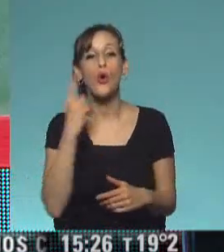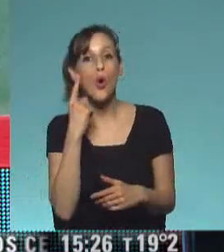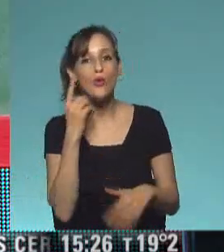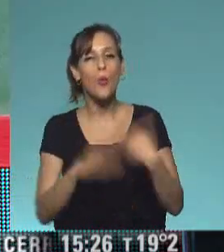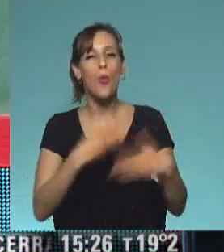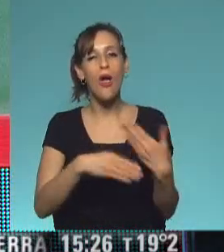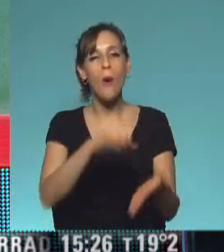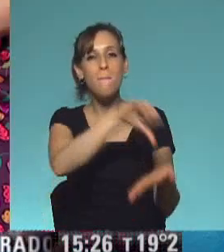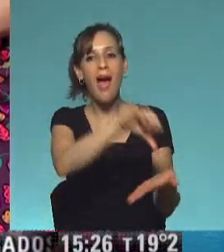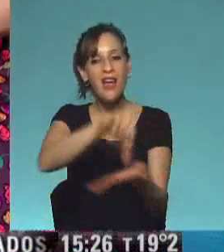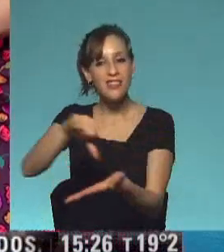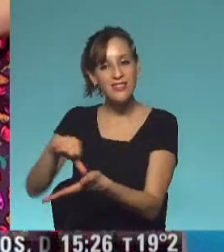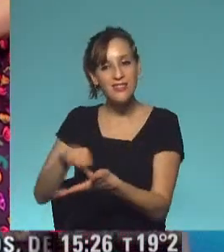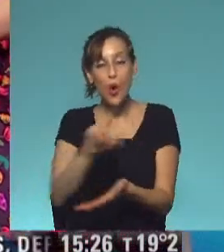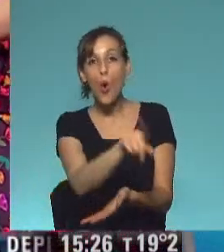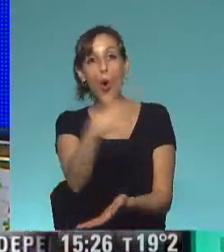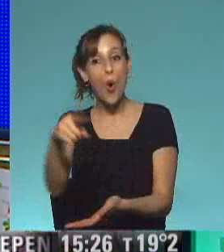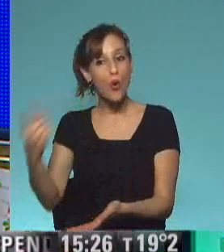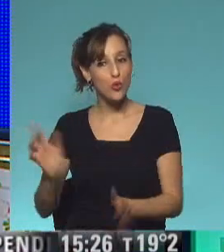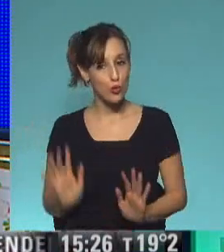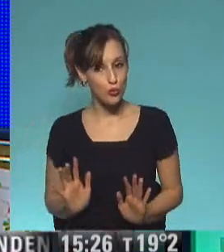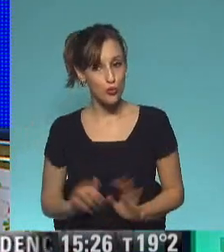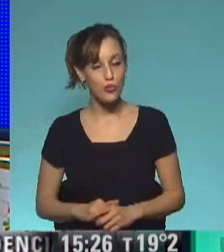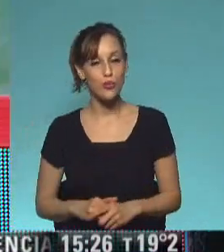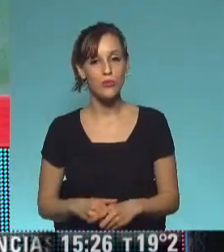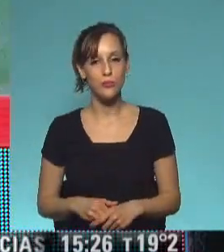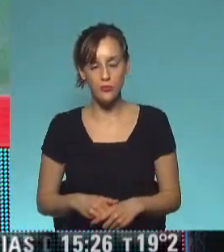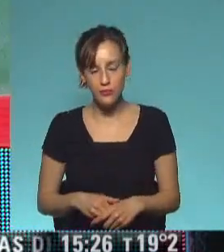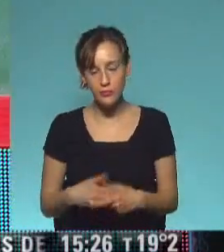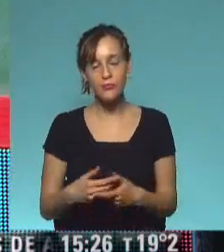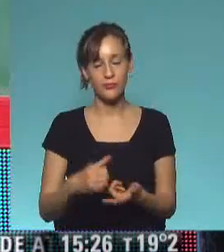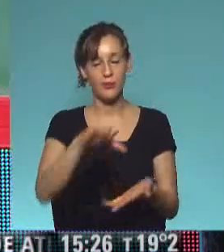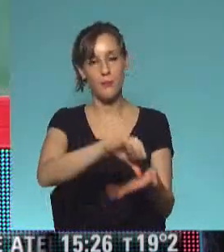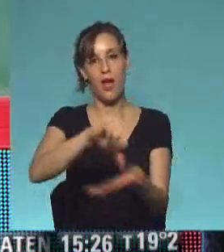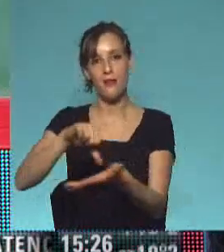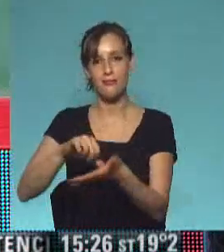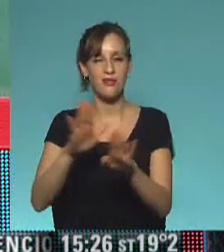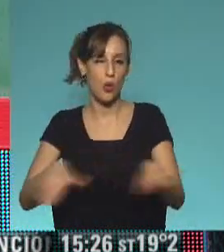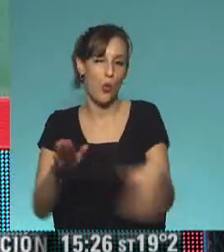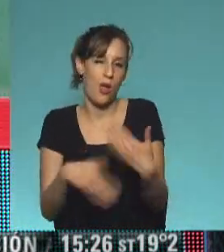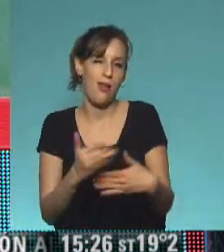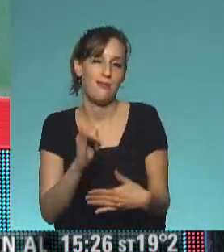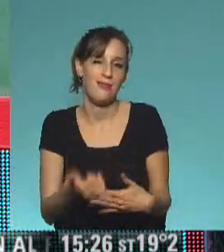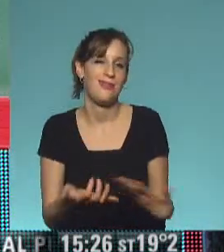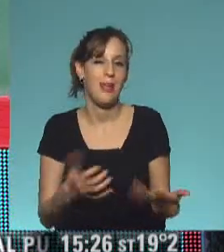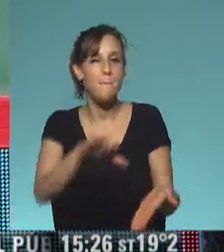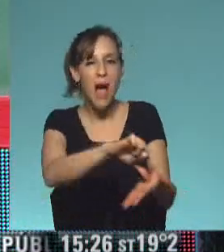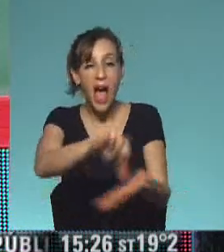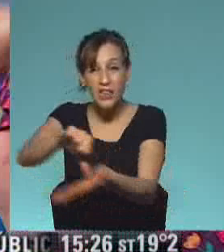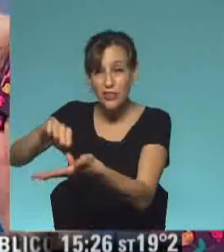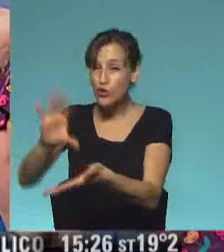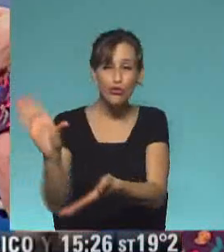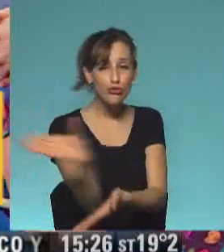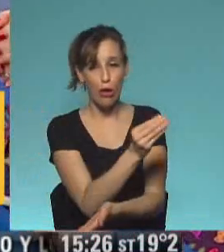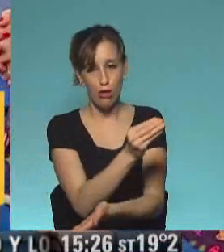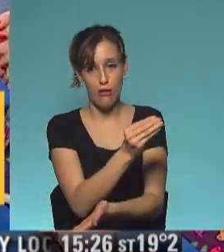otros países. ¿De otros países? Sí. Y porque en otros países también juegan. En todos los países juegan y desde siempre juegan. Eso también.